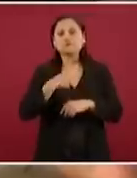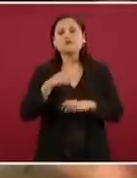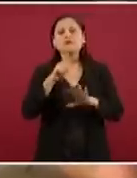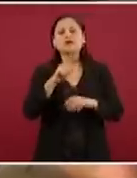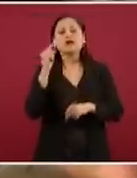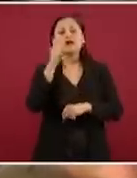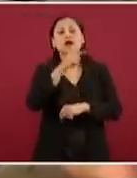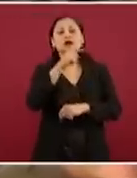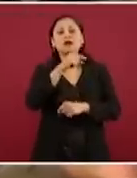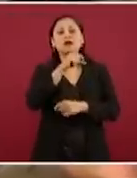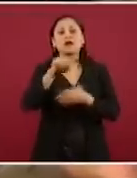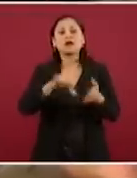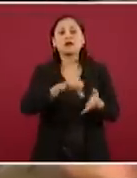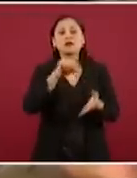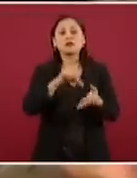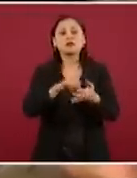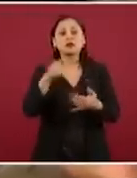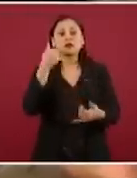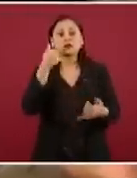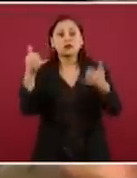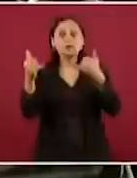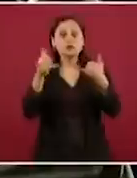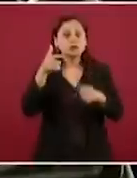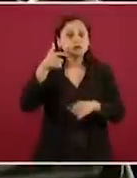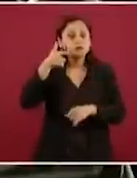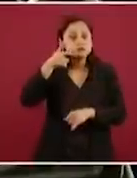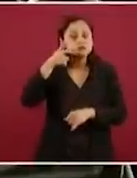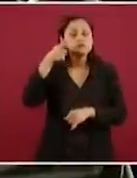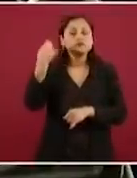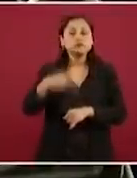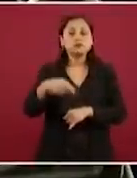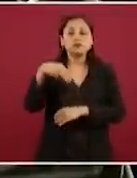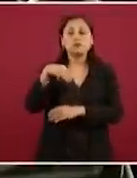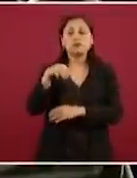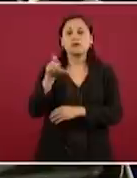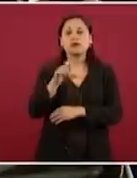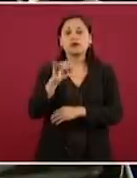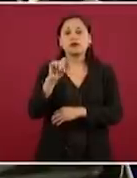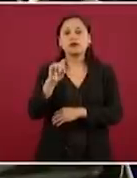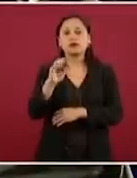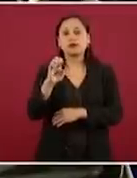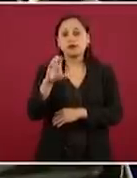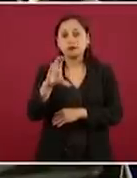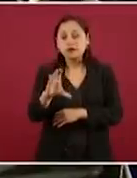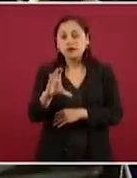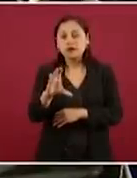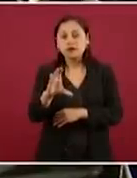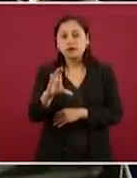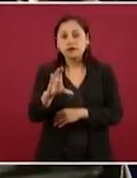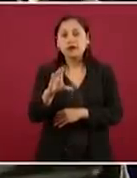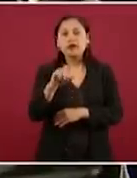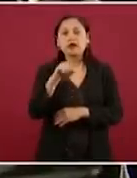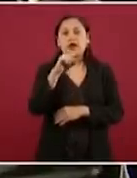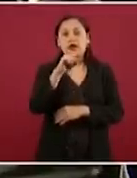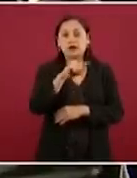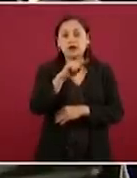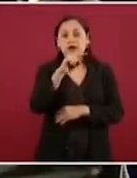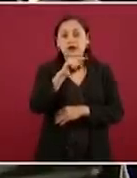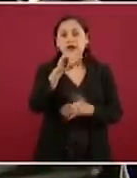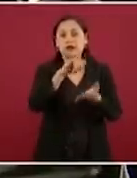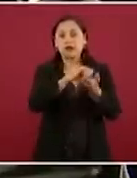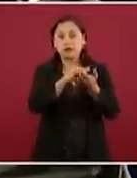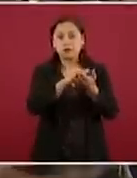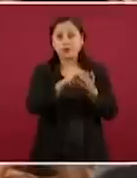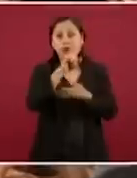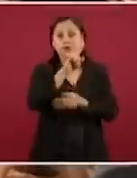consulter que se llama Megitel y que obviamente debería de caer en el Consulado de México en Nueva York, sin